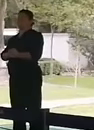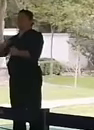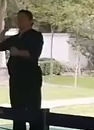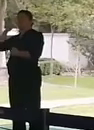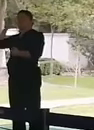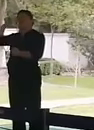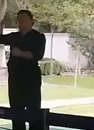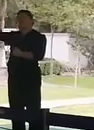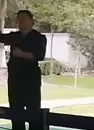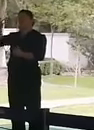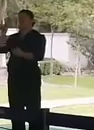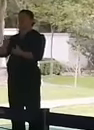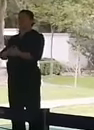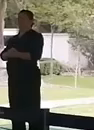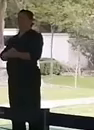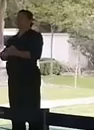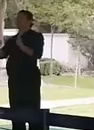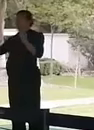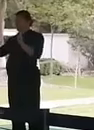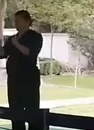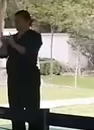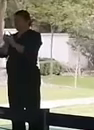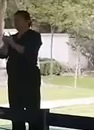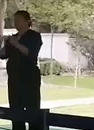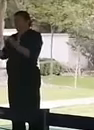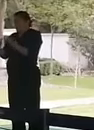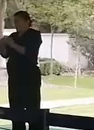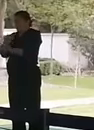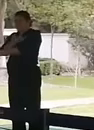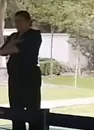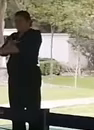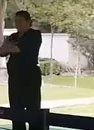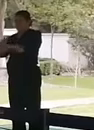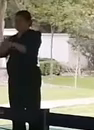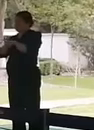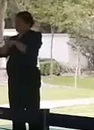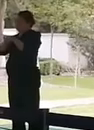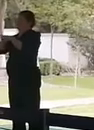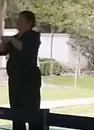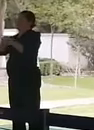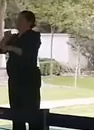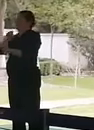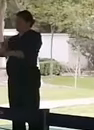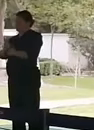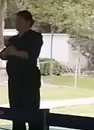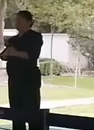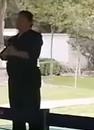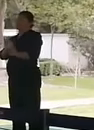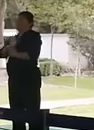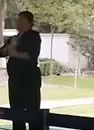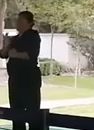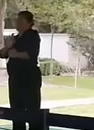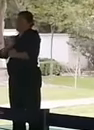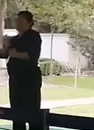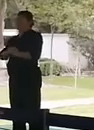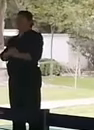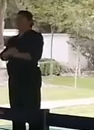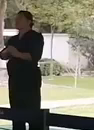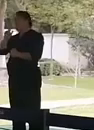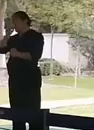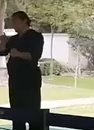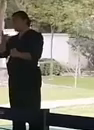esa labor de acercamiento, de unidad de las familias, que es muy importante. Y también les explicábamos que